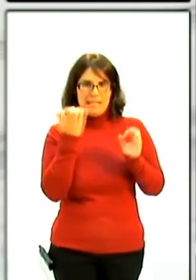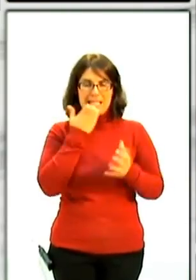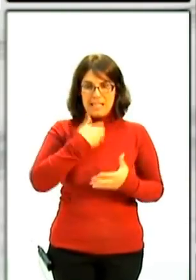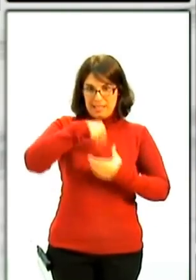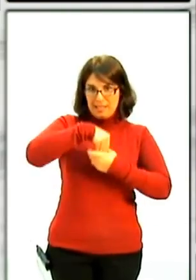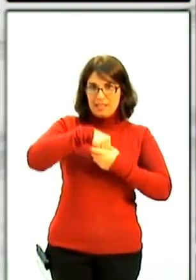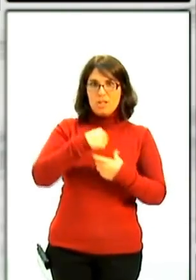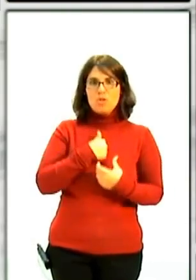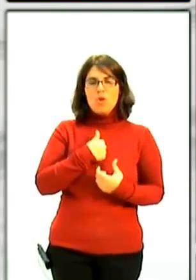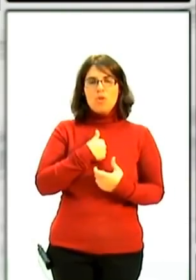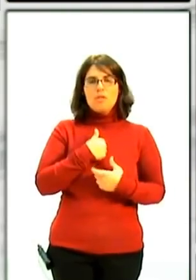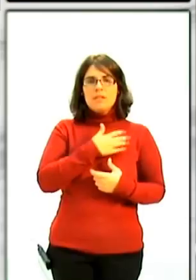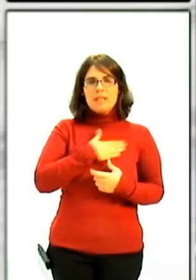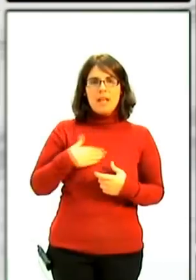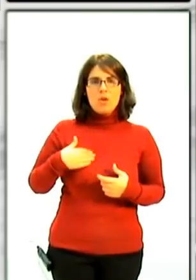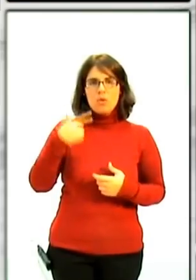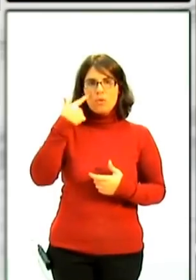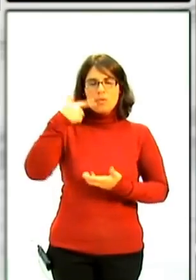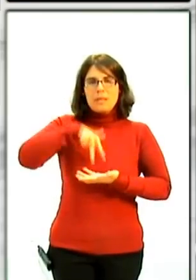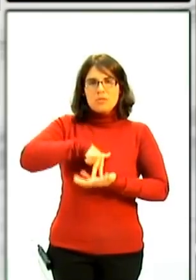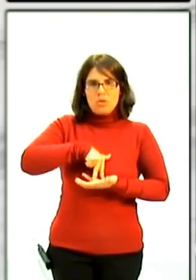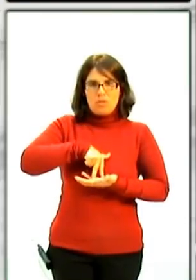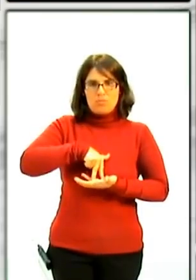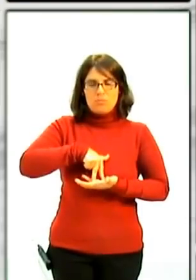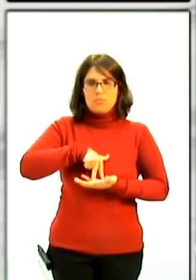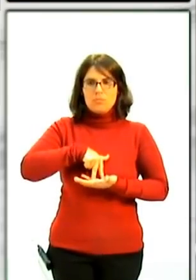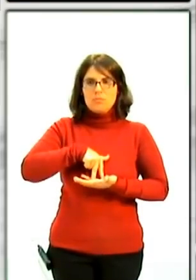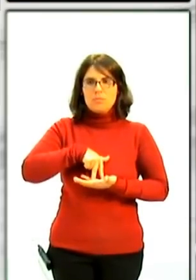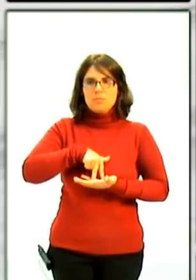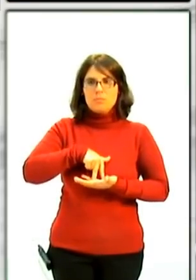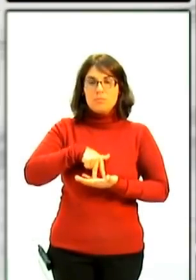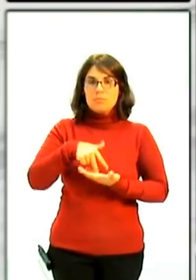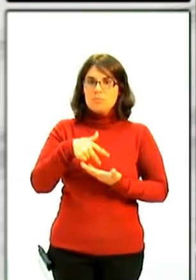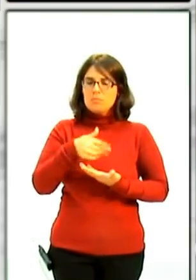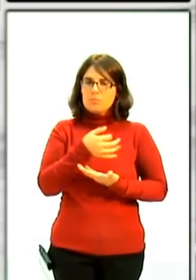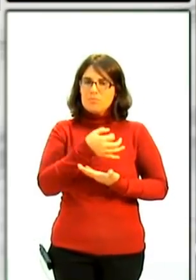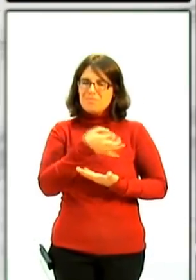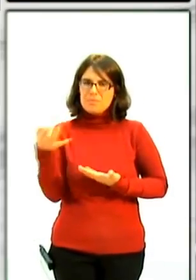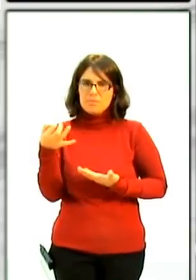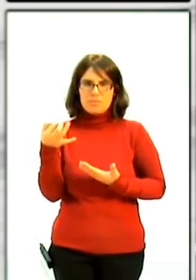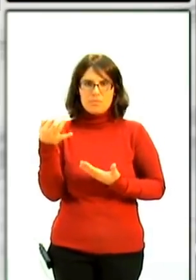una navegación de la persona, claro, la precisión tiene que ser muy grande, porque